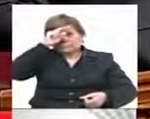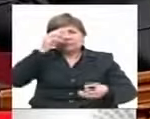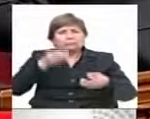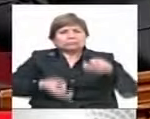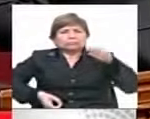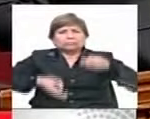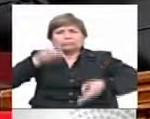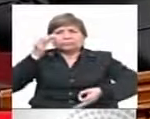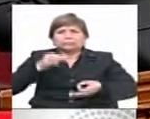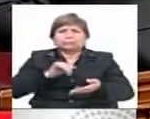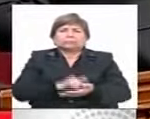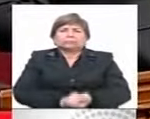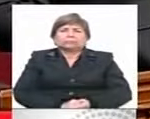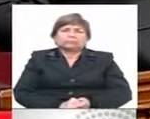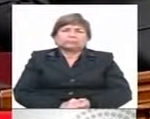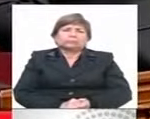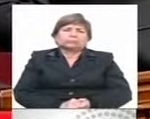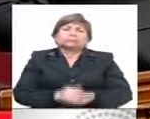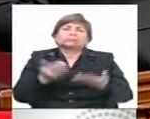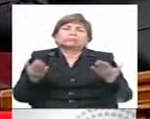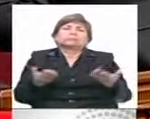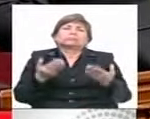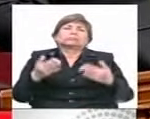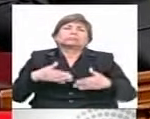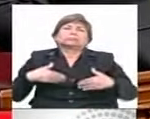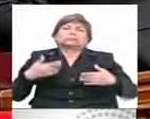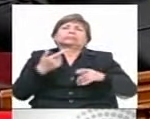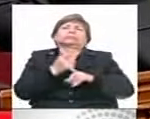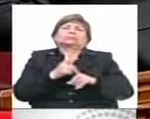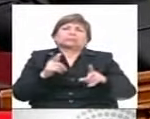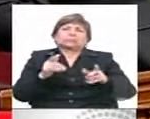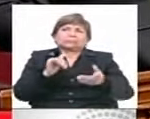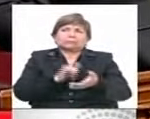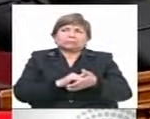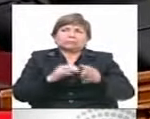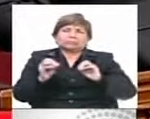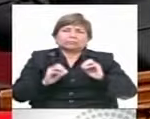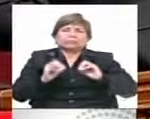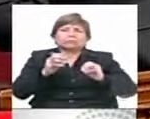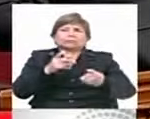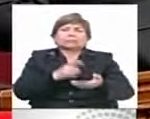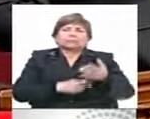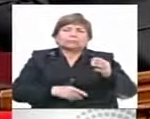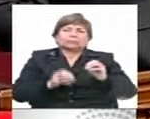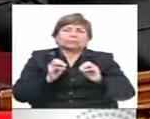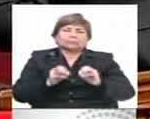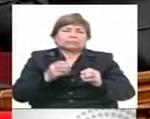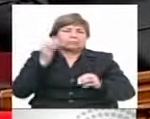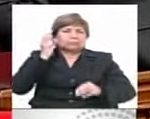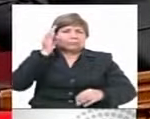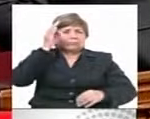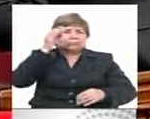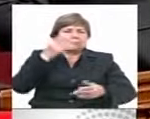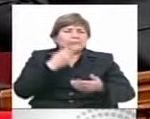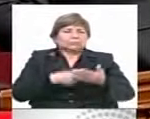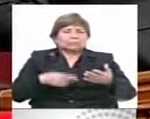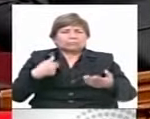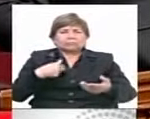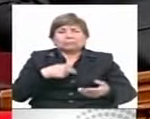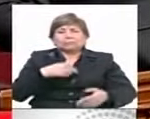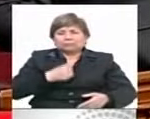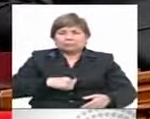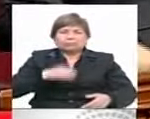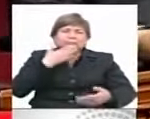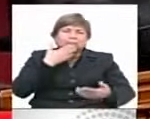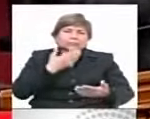justicia social, donde pueda haber libertad, donde podamos creer nosotros y que dejamos un futuro grande para nuestros hijos.